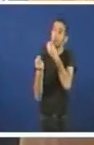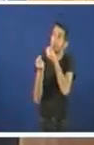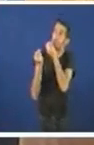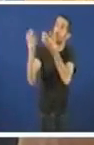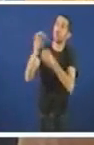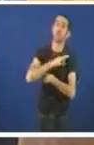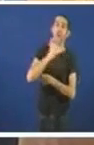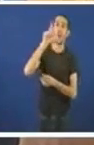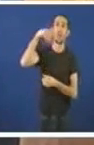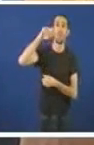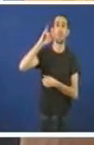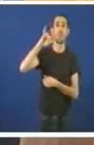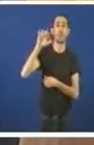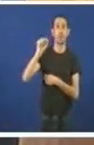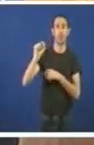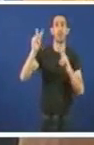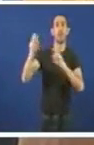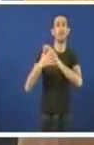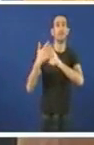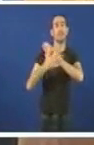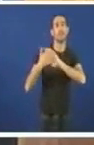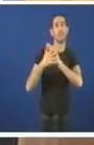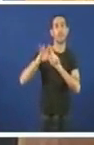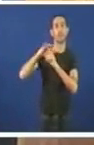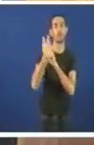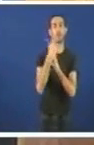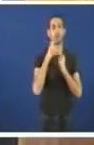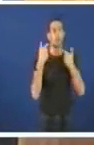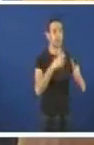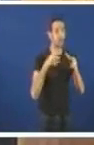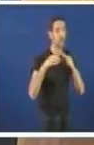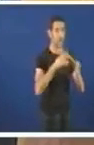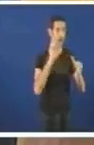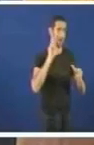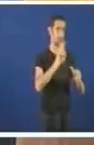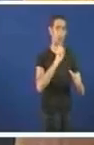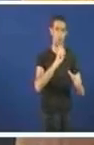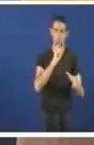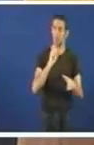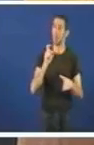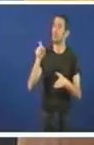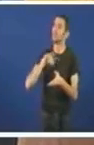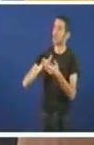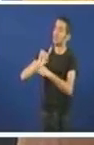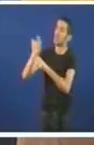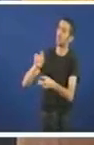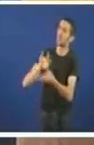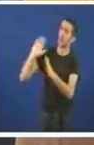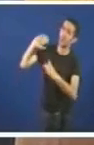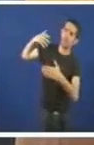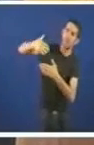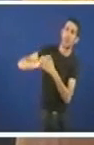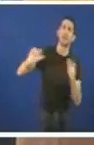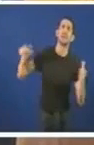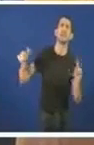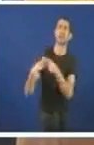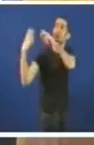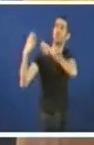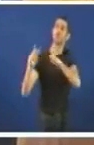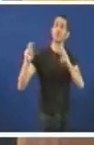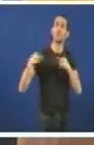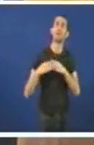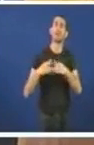e exixía solucións. Preguntámonos, señor presidente, con quen se reuniu vostede. Preguntámonos que opina de